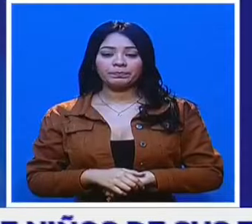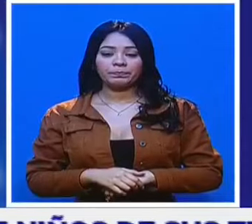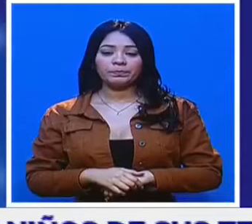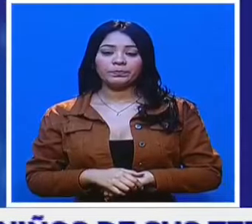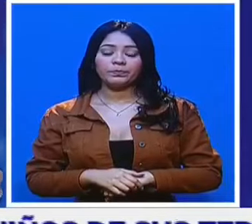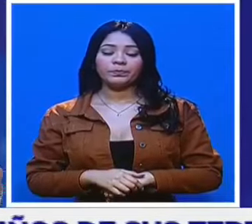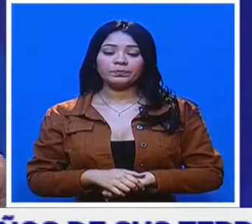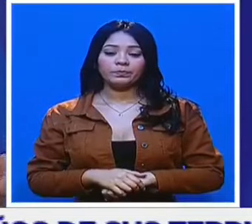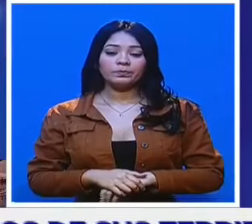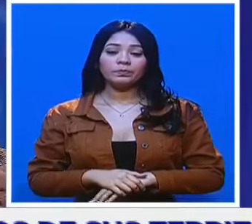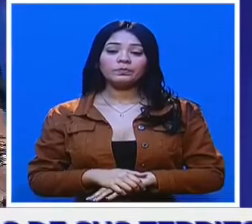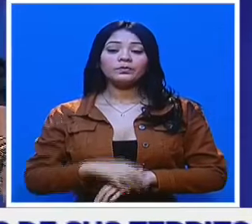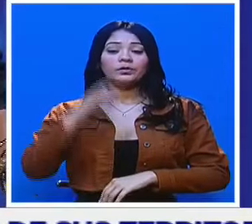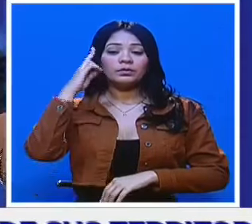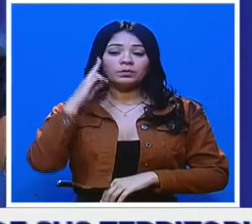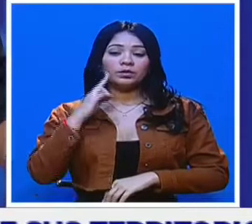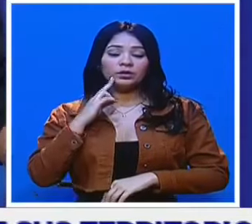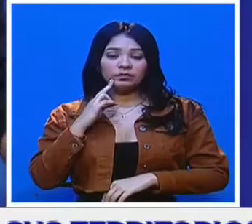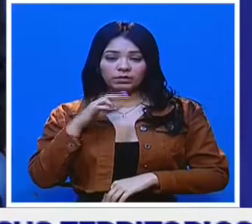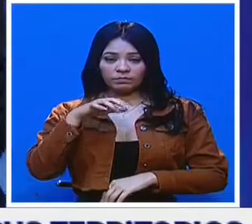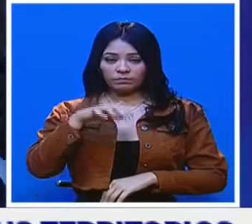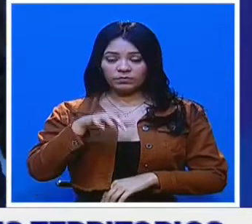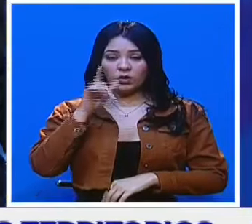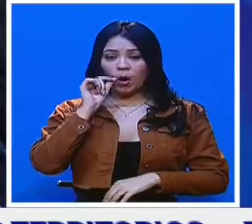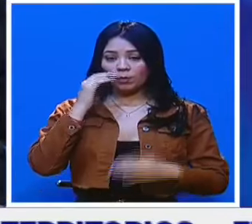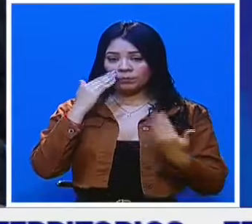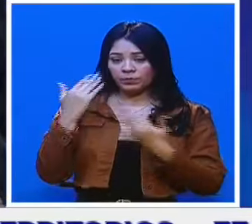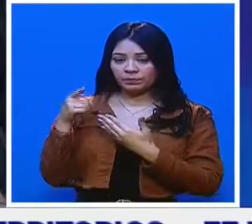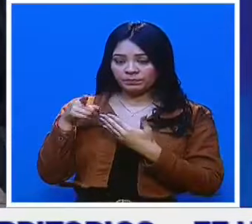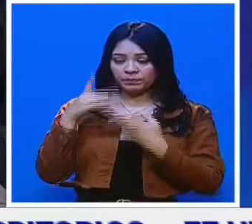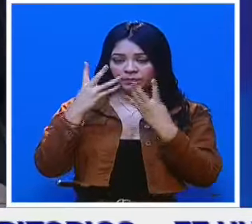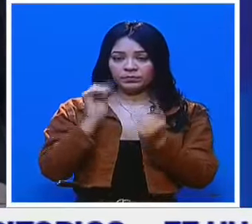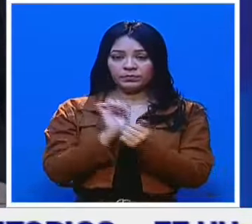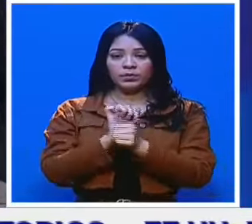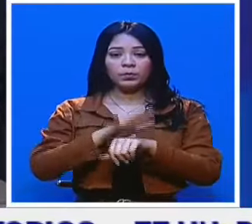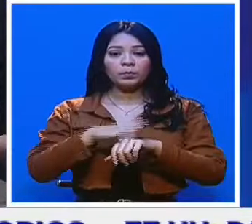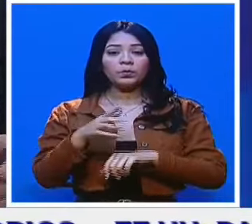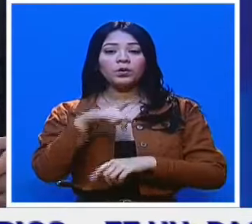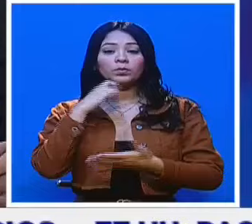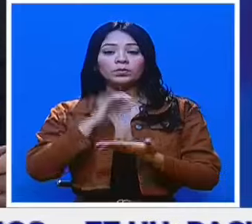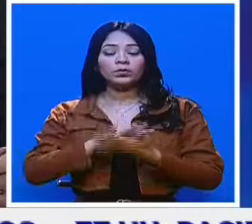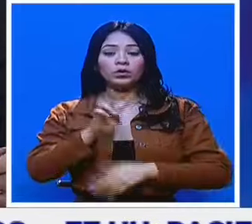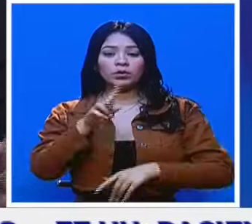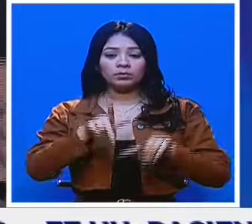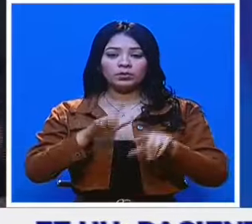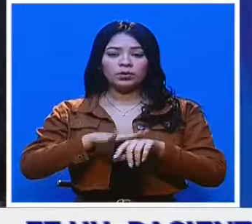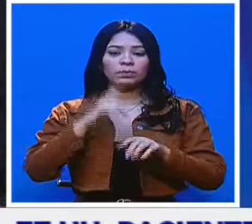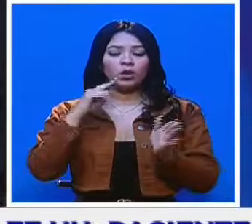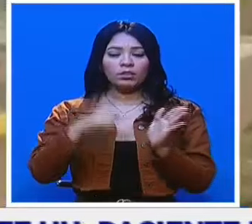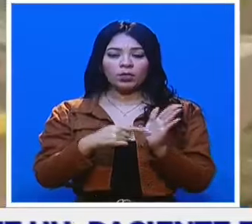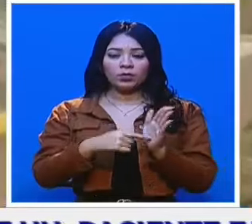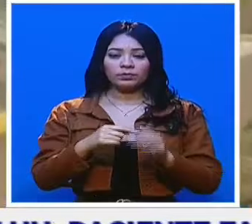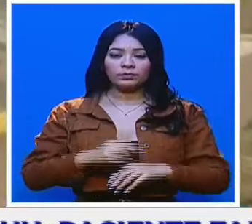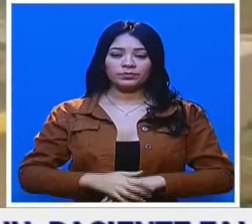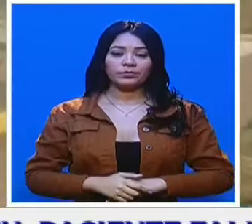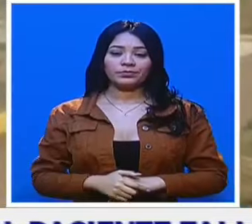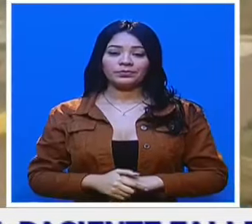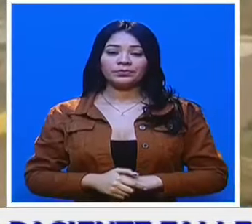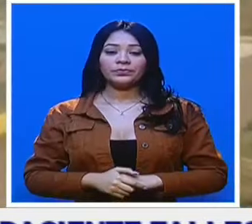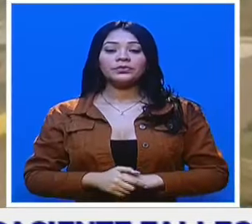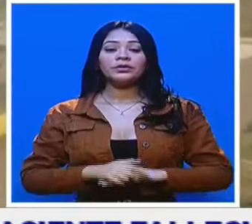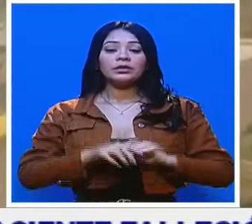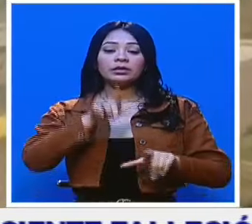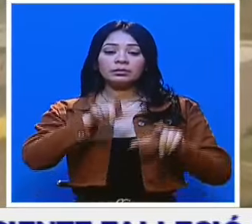en el estado de Bolívar un sexagenario Fue capturado tras asesinar a dos personas por una presunta deuda las